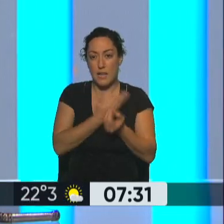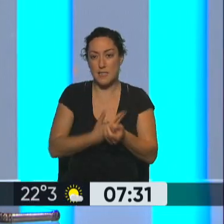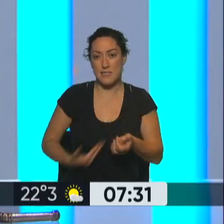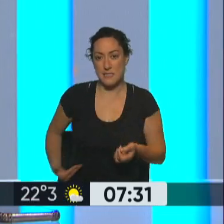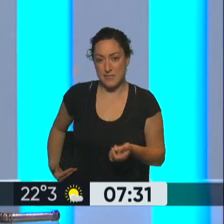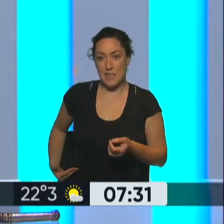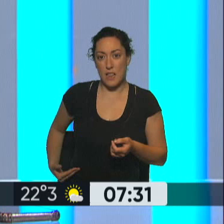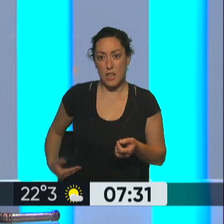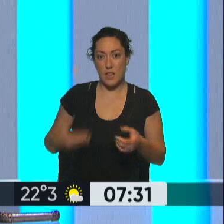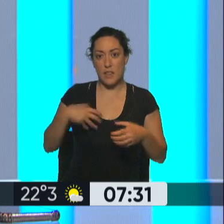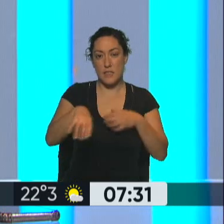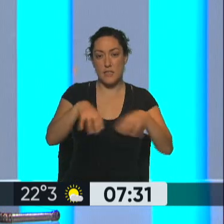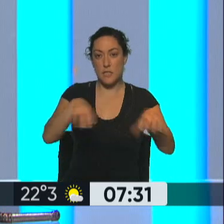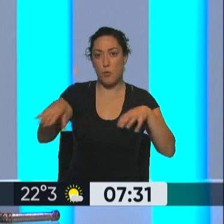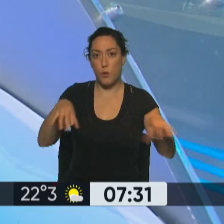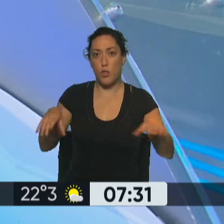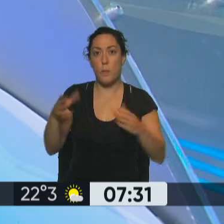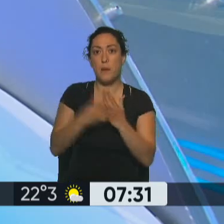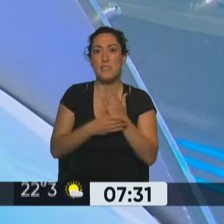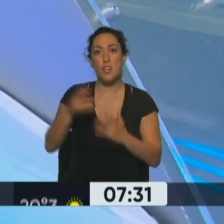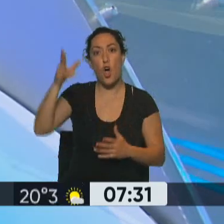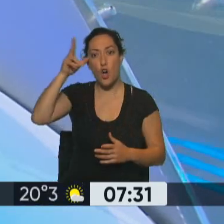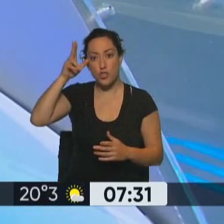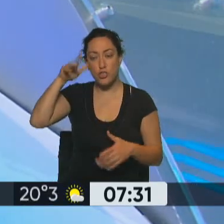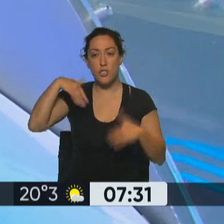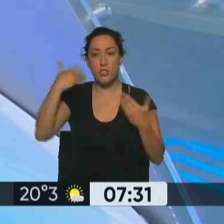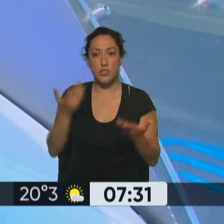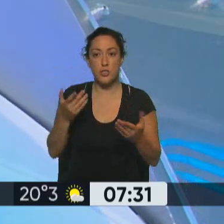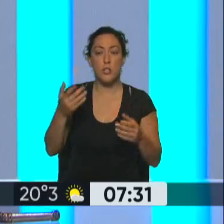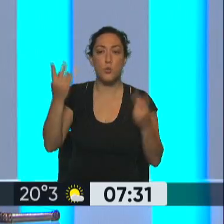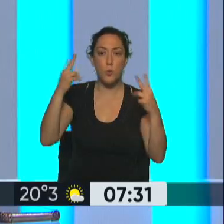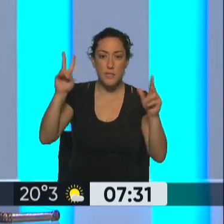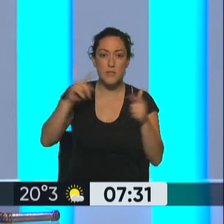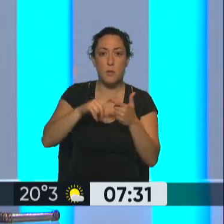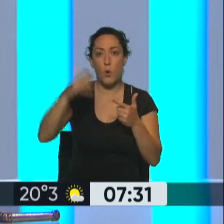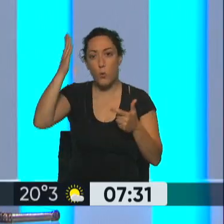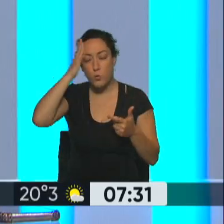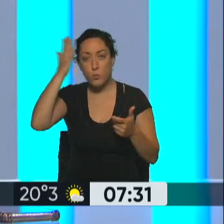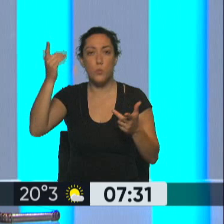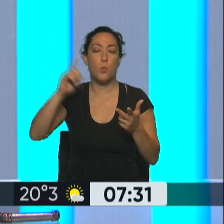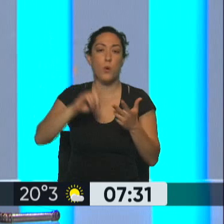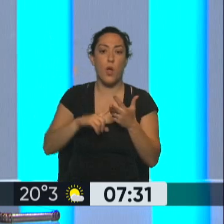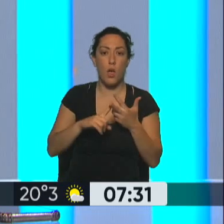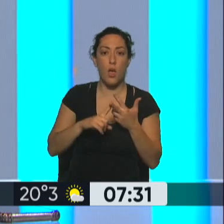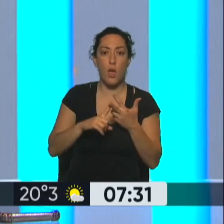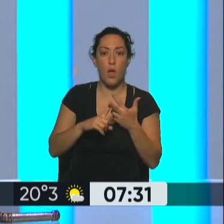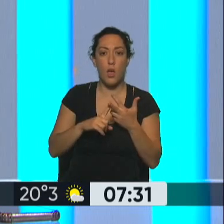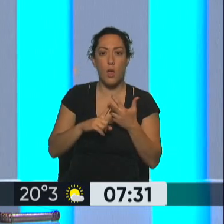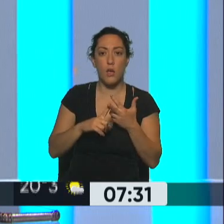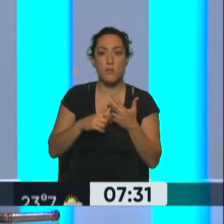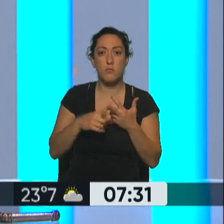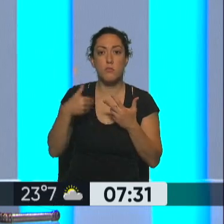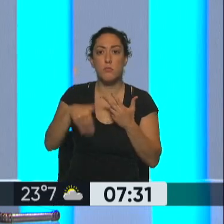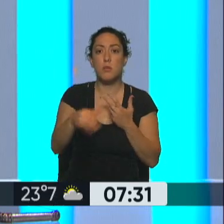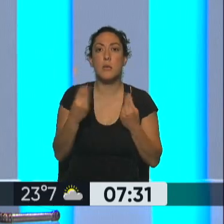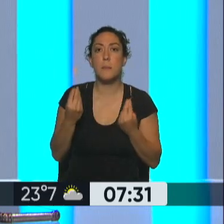Nacional distribuido en 8 ministerios. Entonces dejarían de existir el Ministerio de Turismo, el Ministerio de Cultura. ¿Qué va a pasar ahí? ¿Qué va a pasa